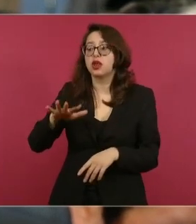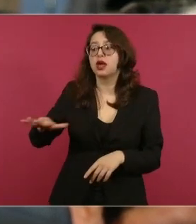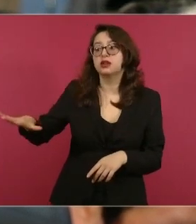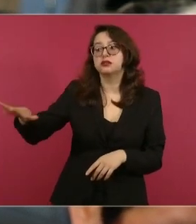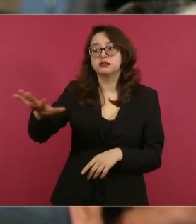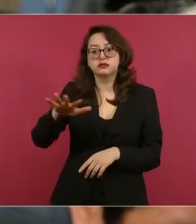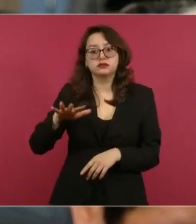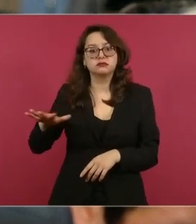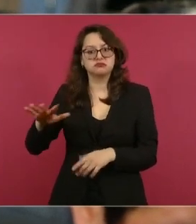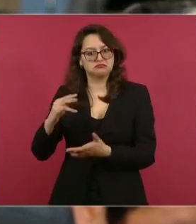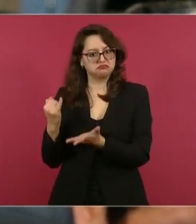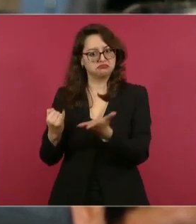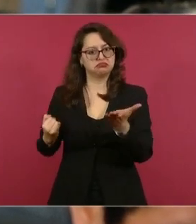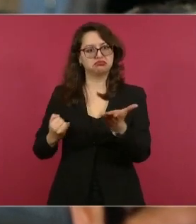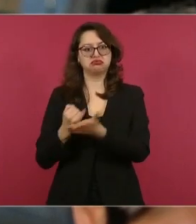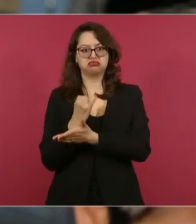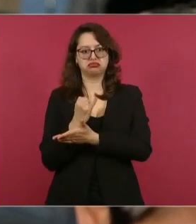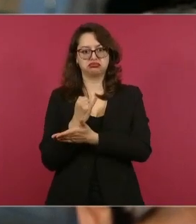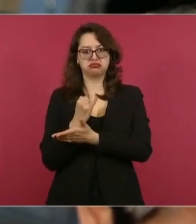que sea el mismo pueblo